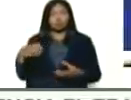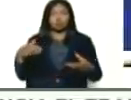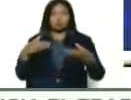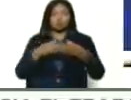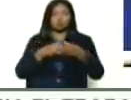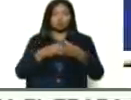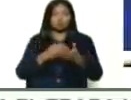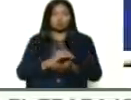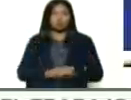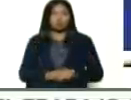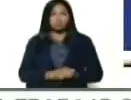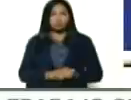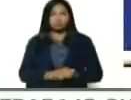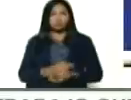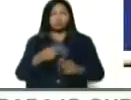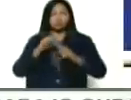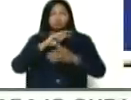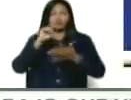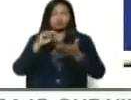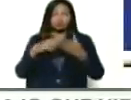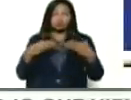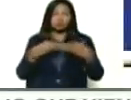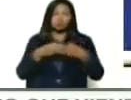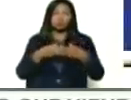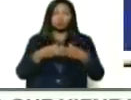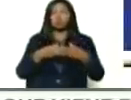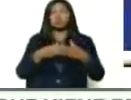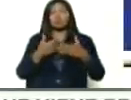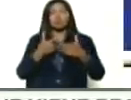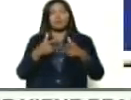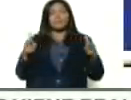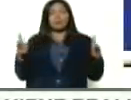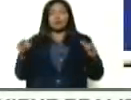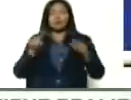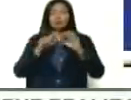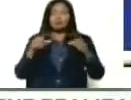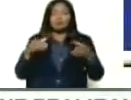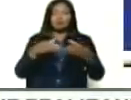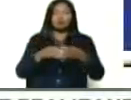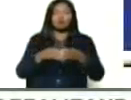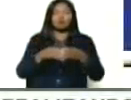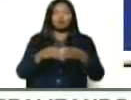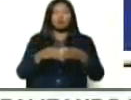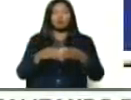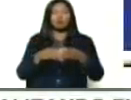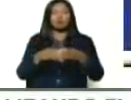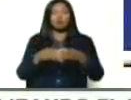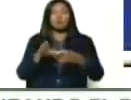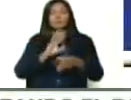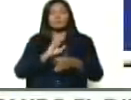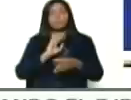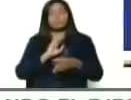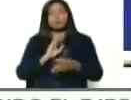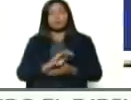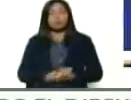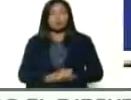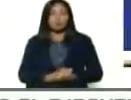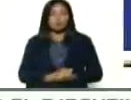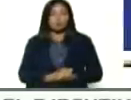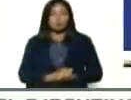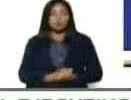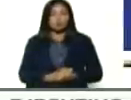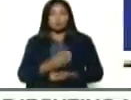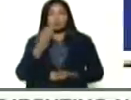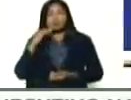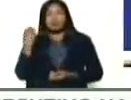de la dirección nacional conjunta y ampliada del partido socialista unido de venezuela y de la